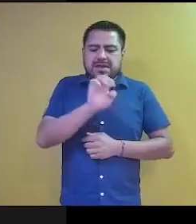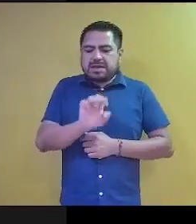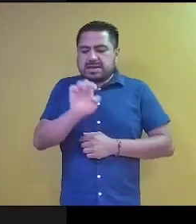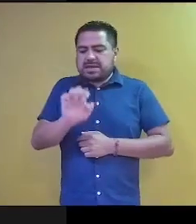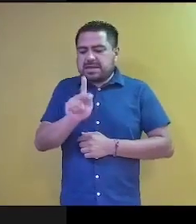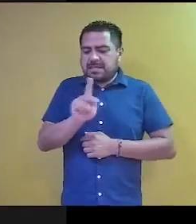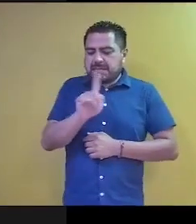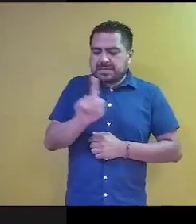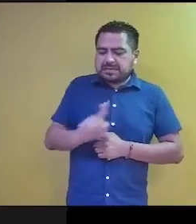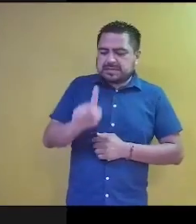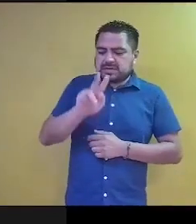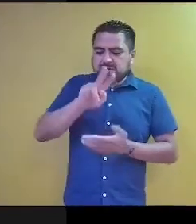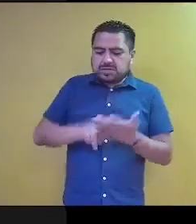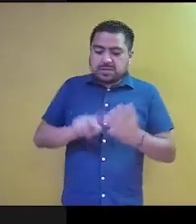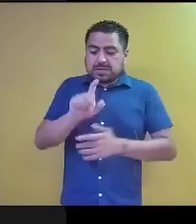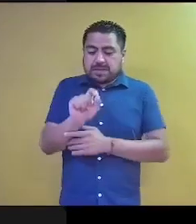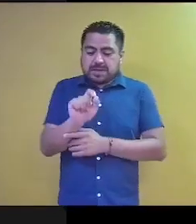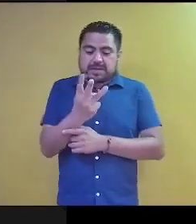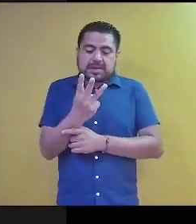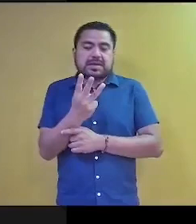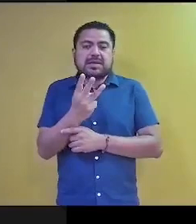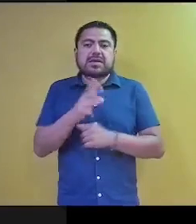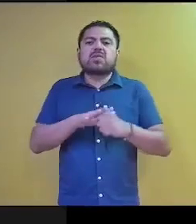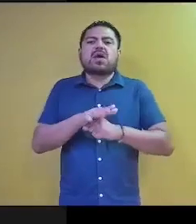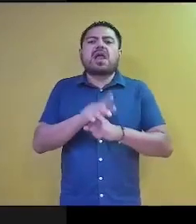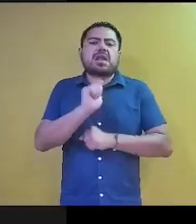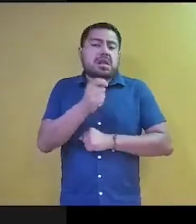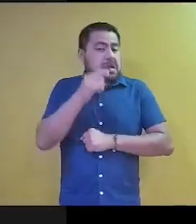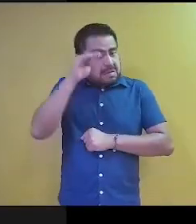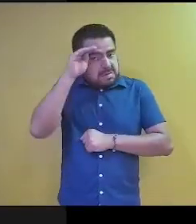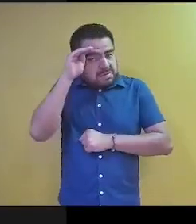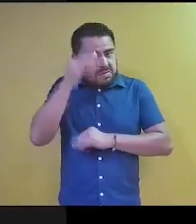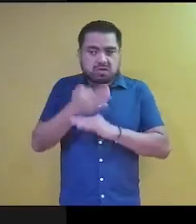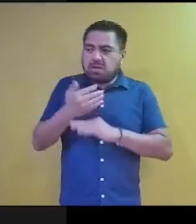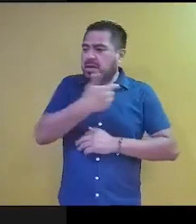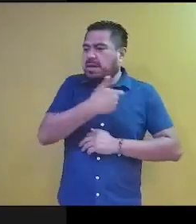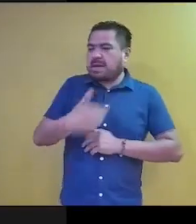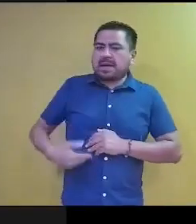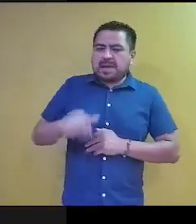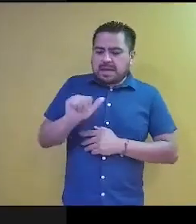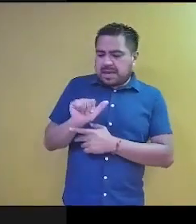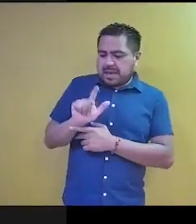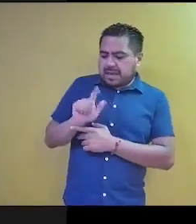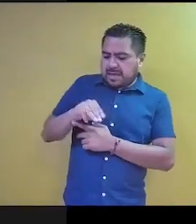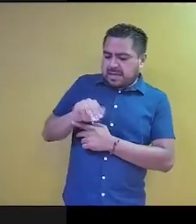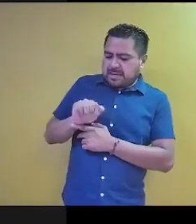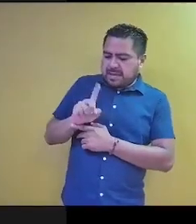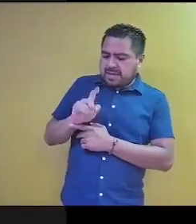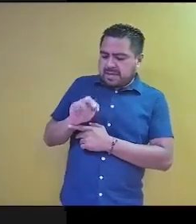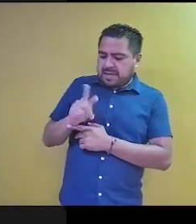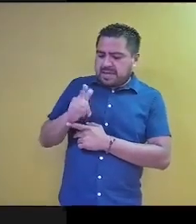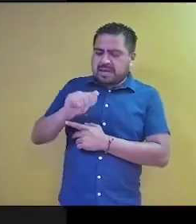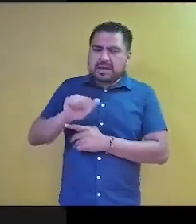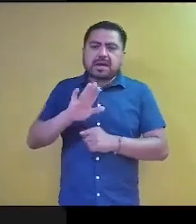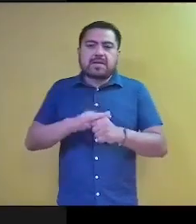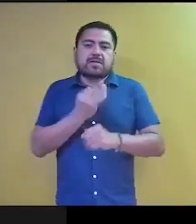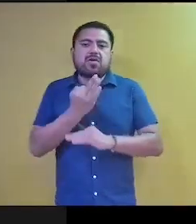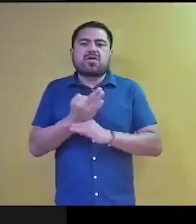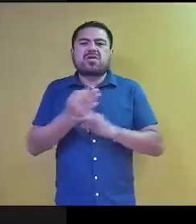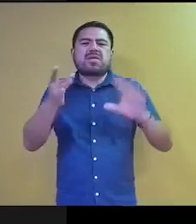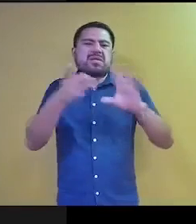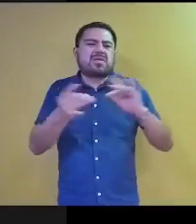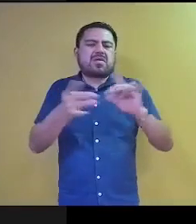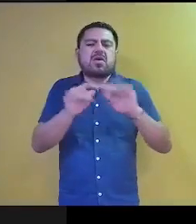PES, diagonal 2, diagonal 2023, que somete a su consideración la magistrada Almadelia Eugenio Alcaraz. El proyecto de la cuenta es el relativo